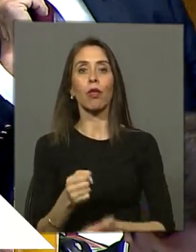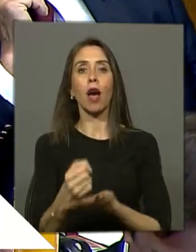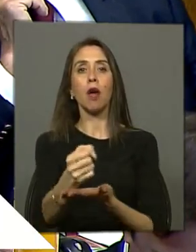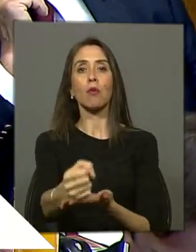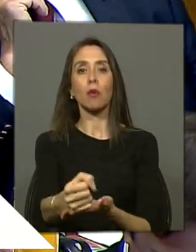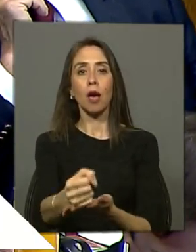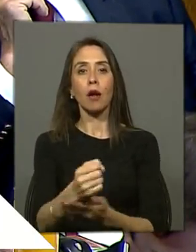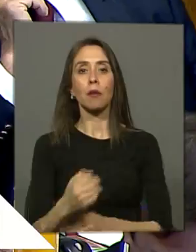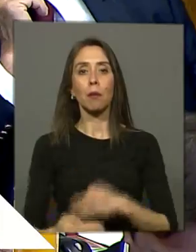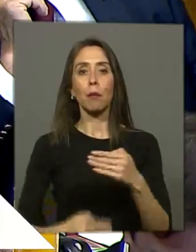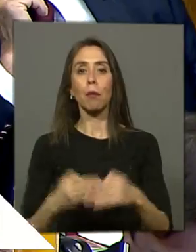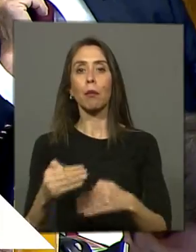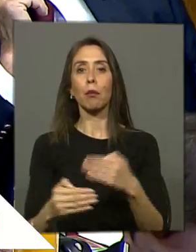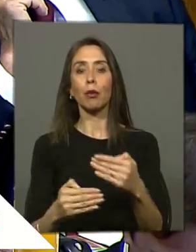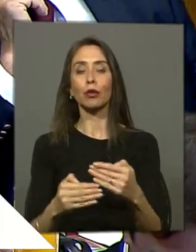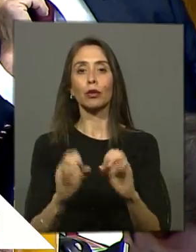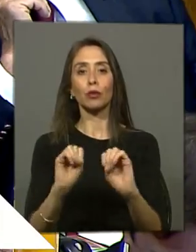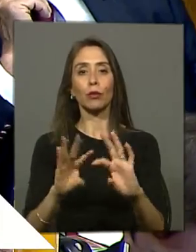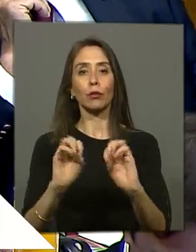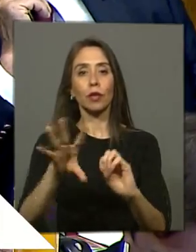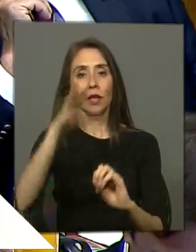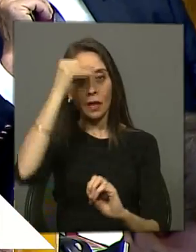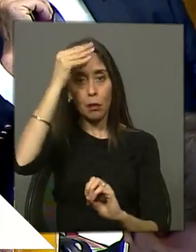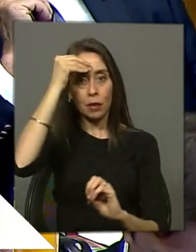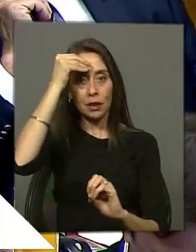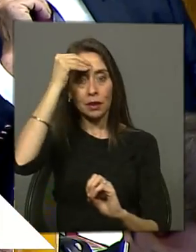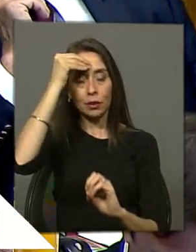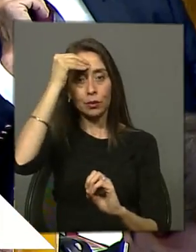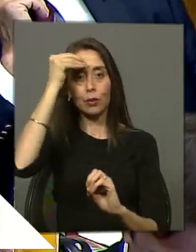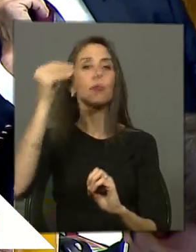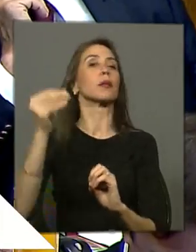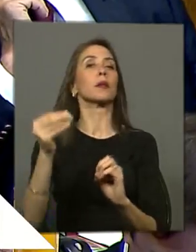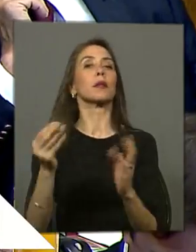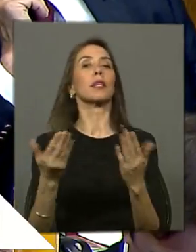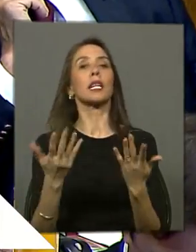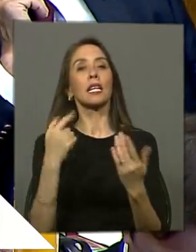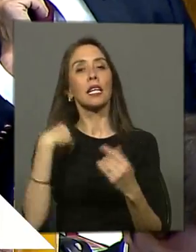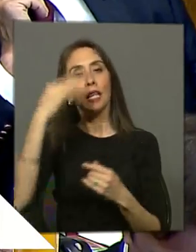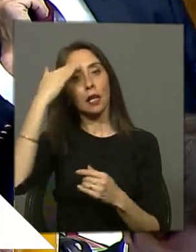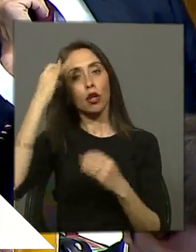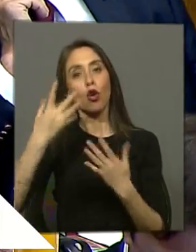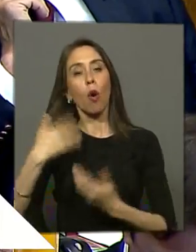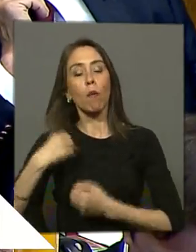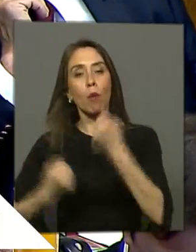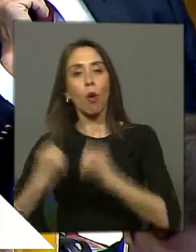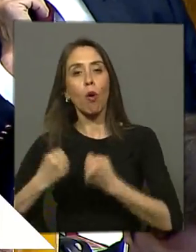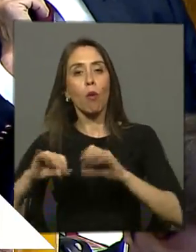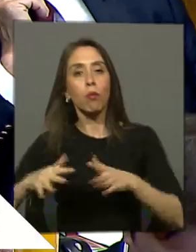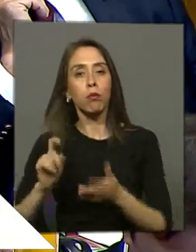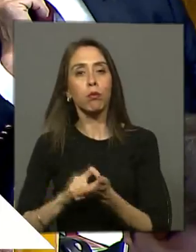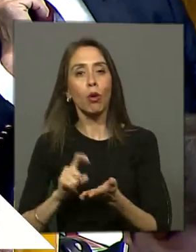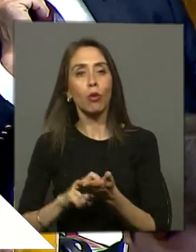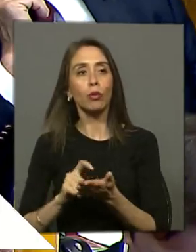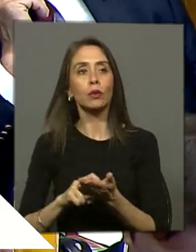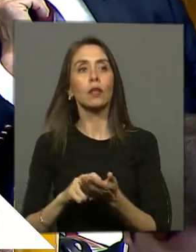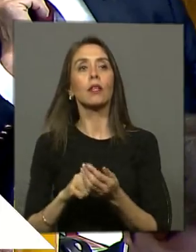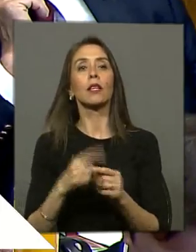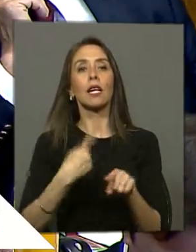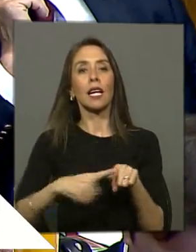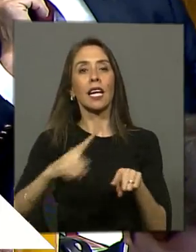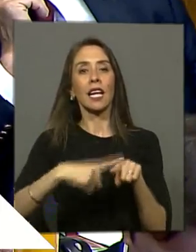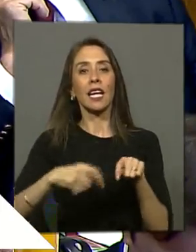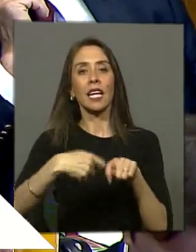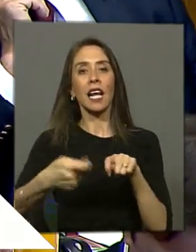en los procesos de capacitación de levantamiento de habilidades productivas de otorgamiento de créditos